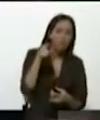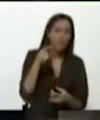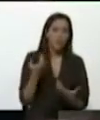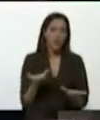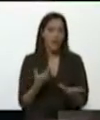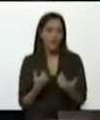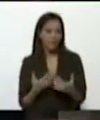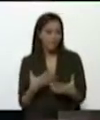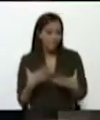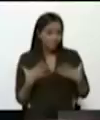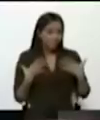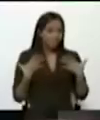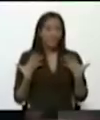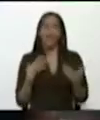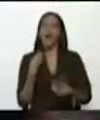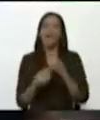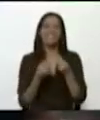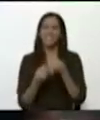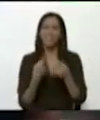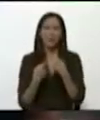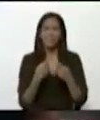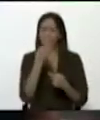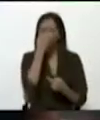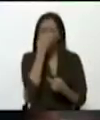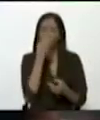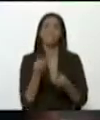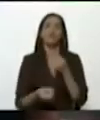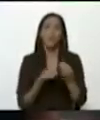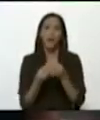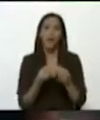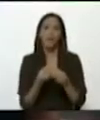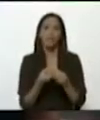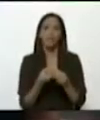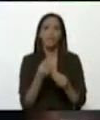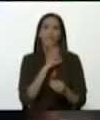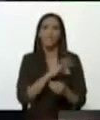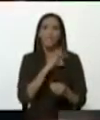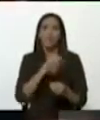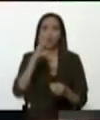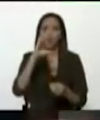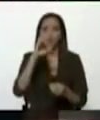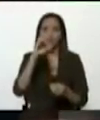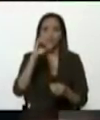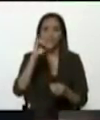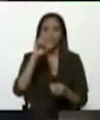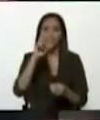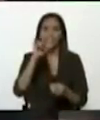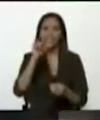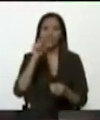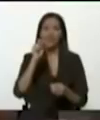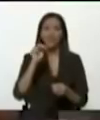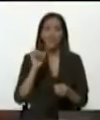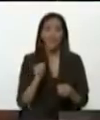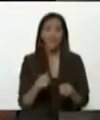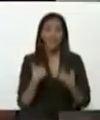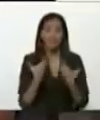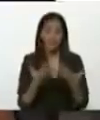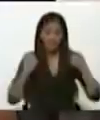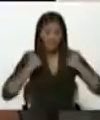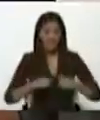pasiones, logras hacer cosas tan ridículas como la que ha hecho el señor Christopher. Christopher, te pusieron hasta una camisa